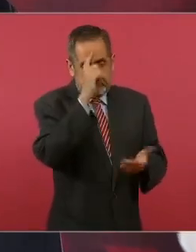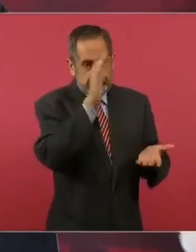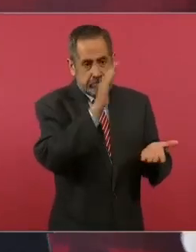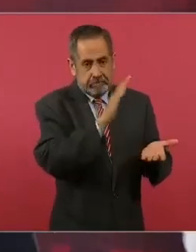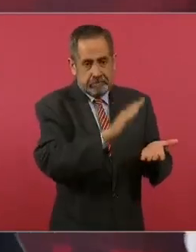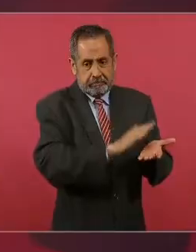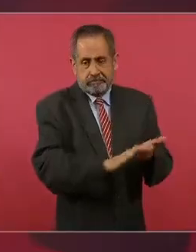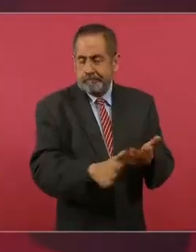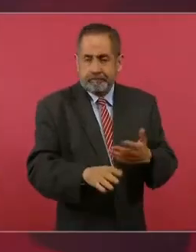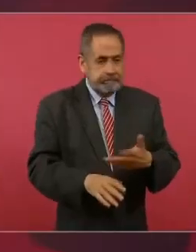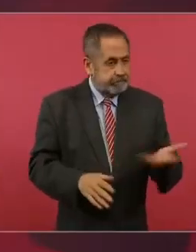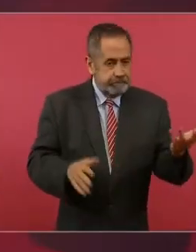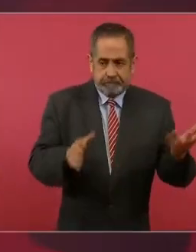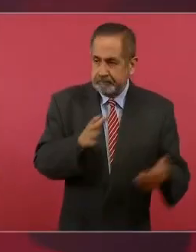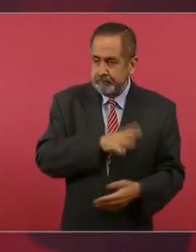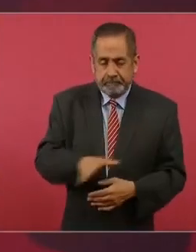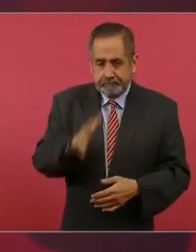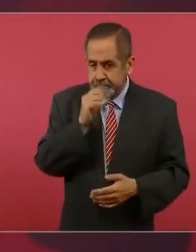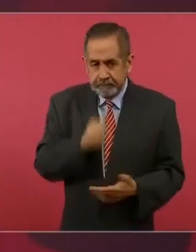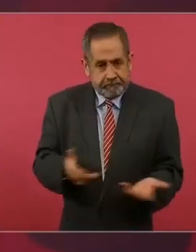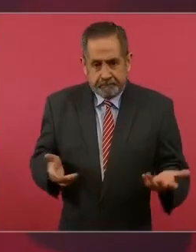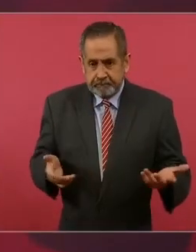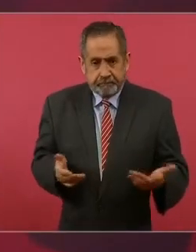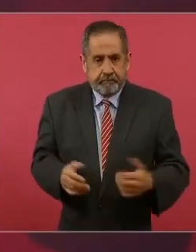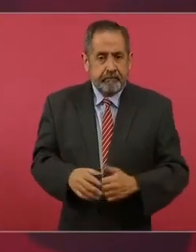aunque parezca increíble,